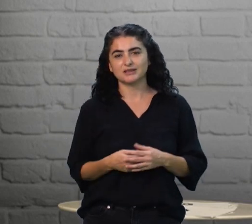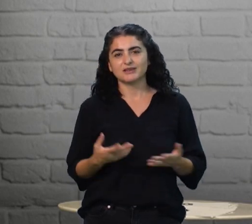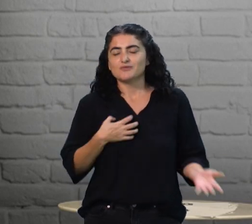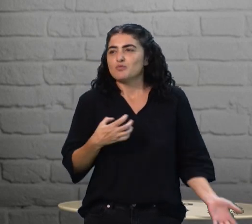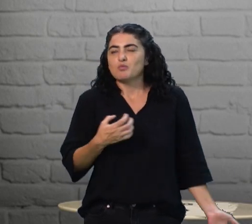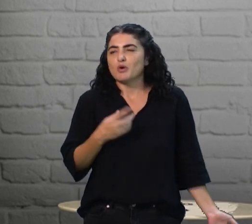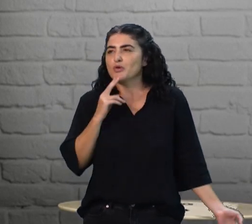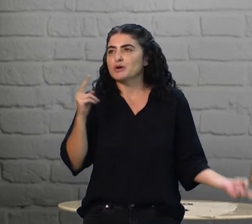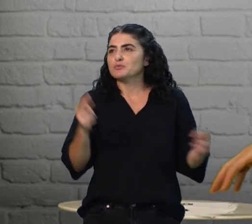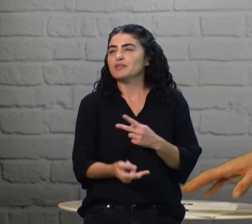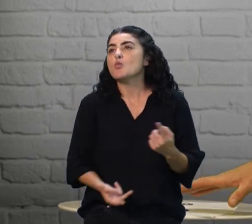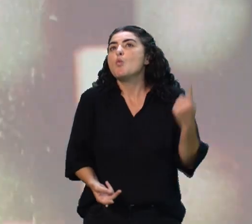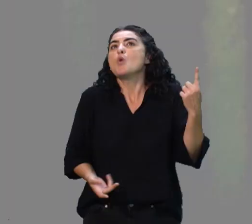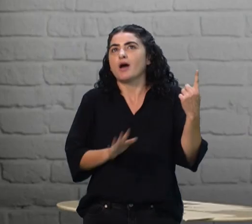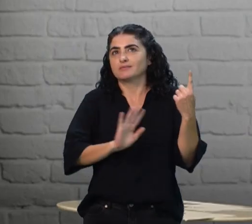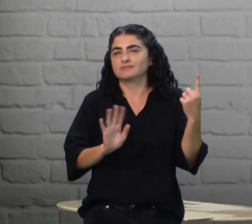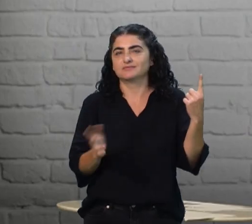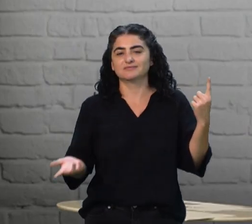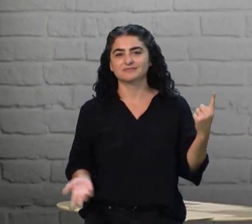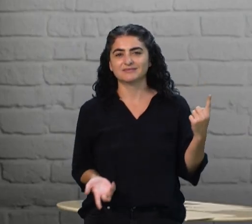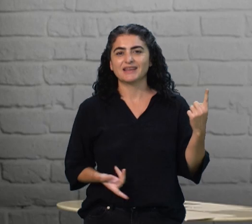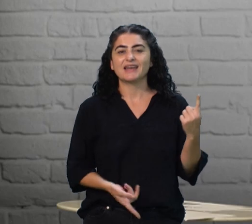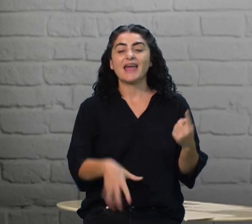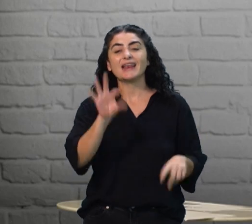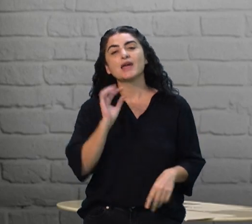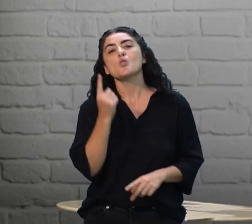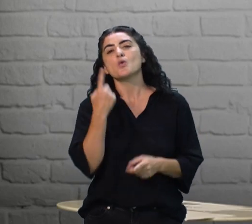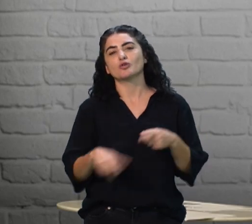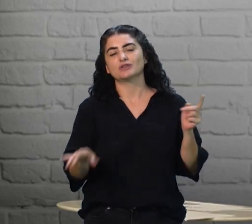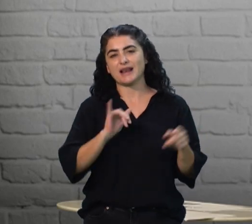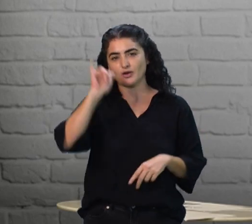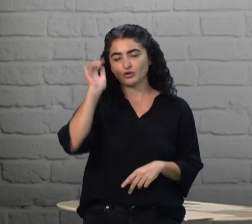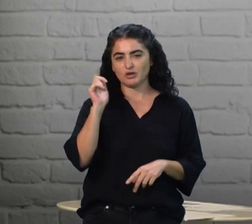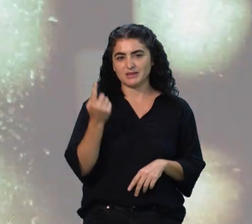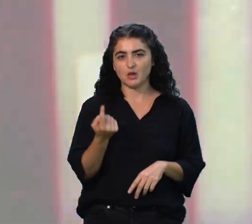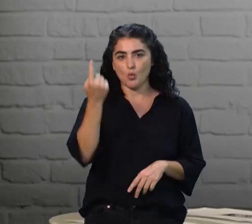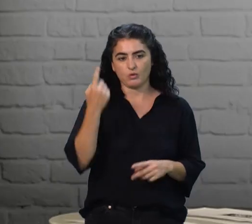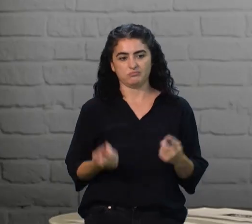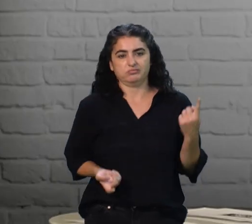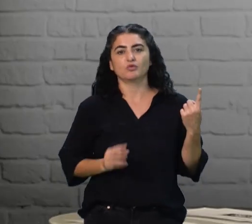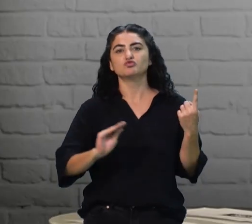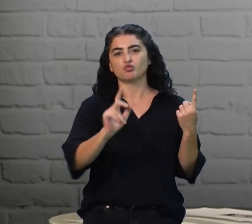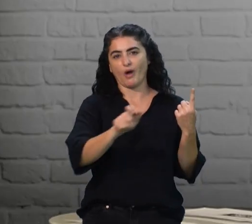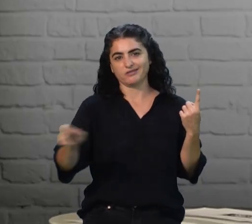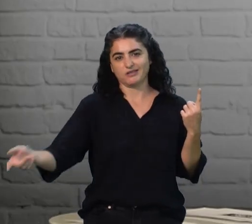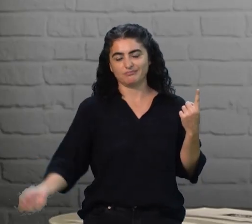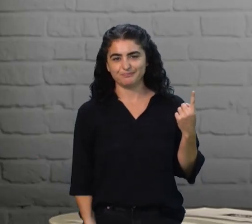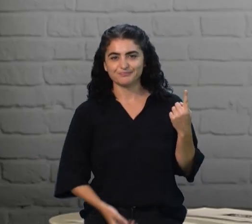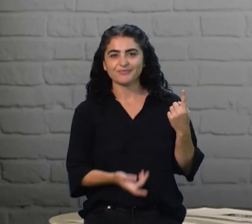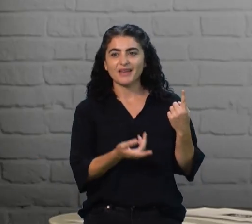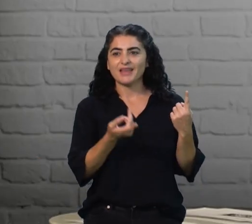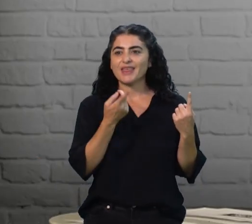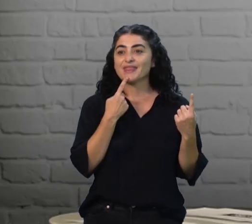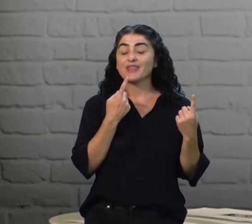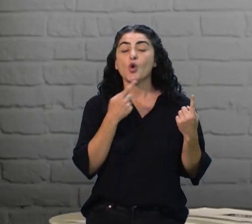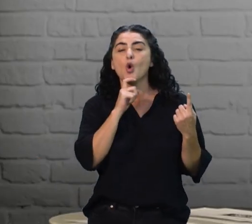responder una cosa a esto el una cosa de las riojas solo una sus gentes como se dice no en